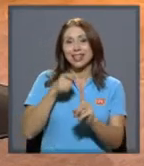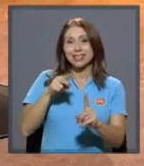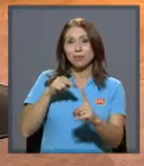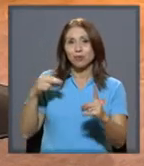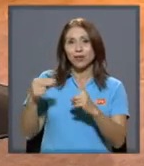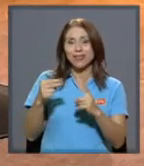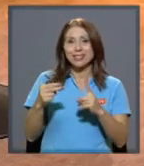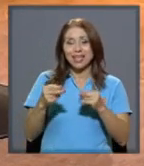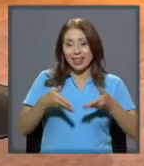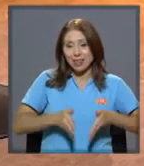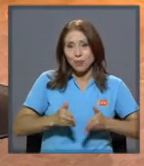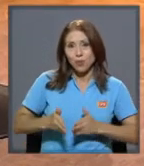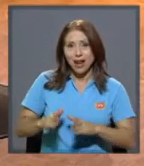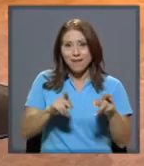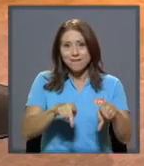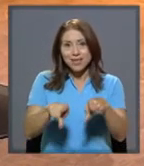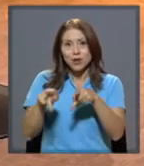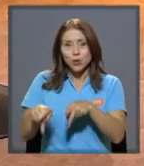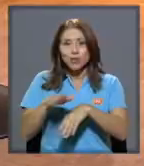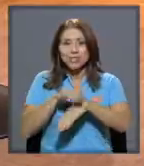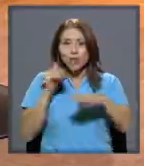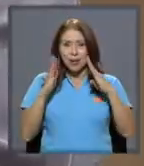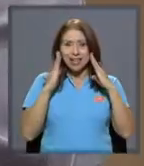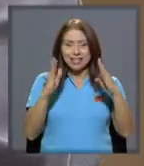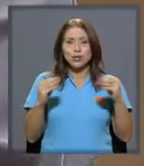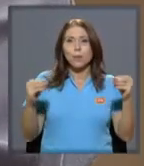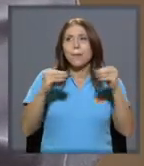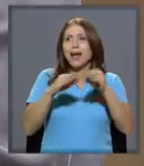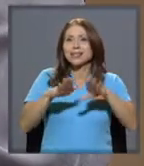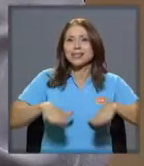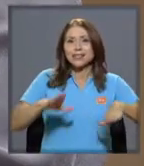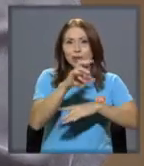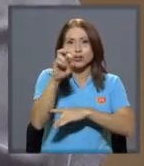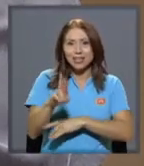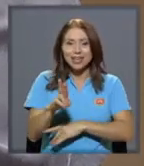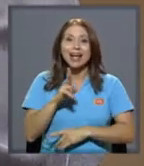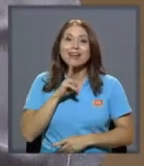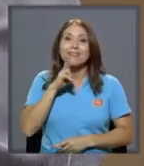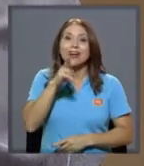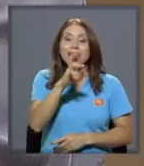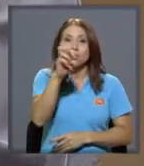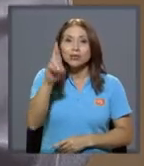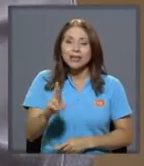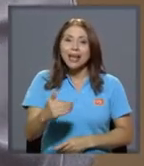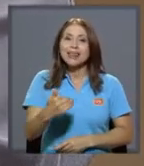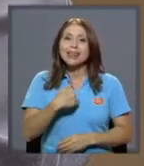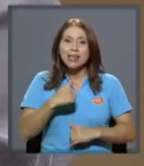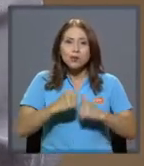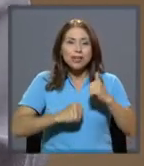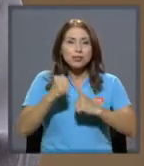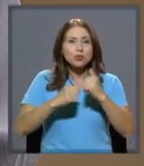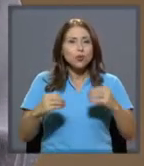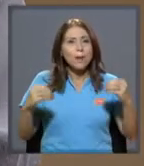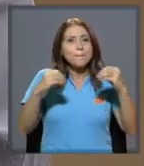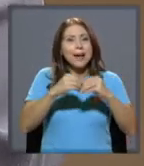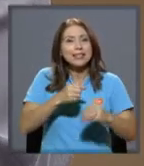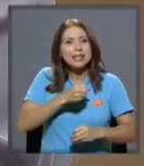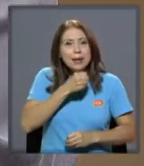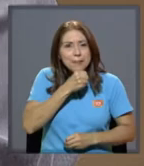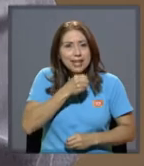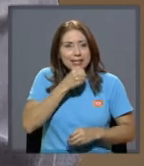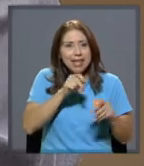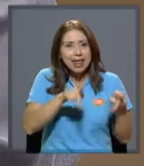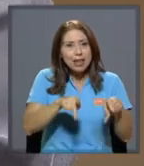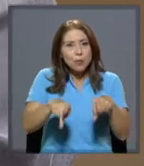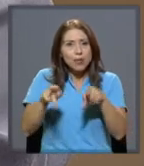llama la atención del contexto costarricense es que en realidad Costa Rica tiene una estructura más envejecida de la población. Hay